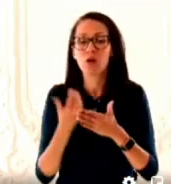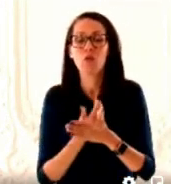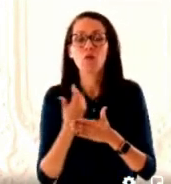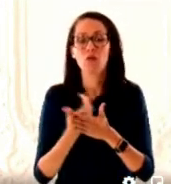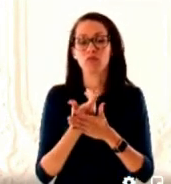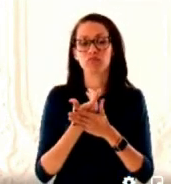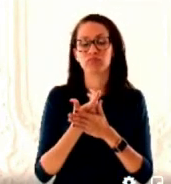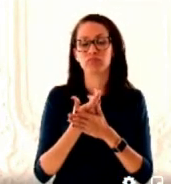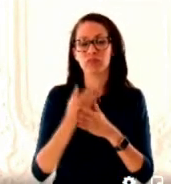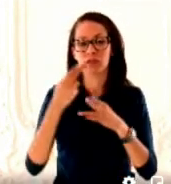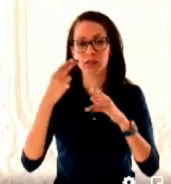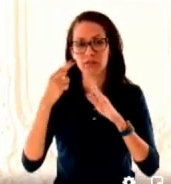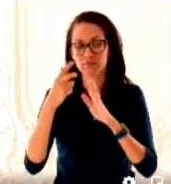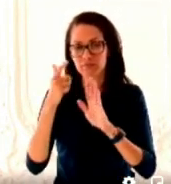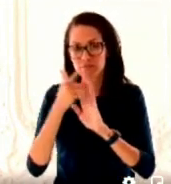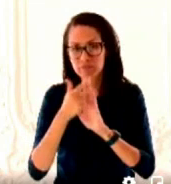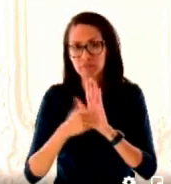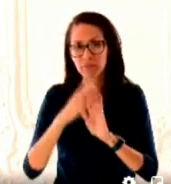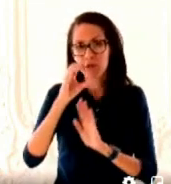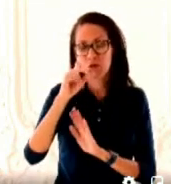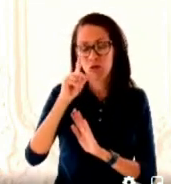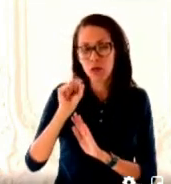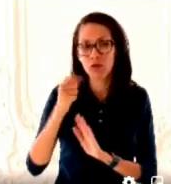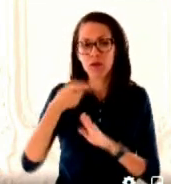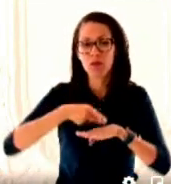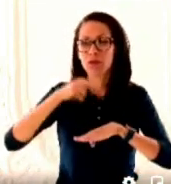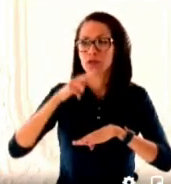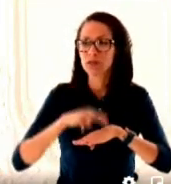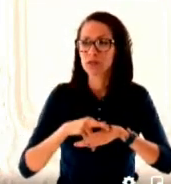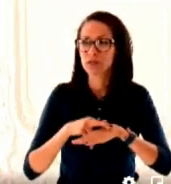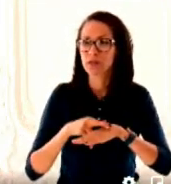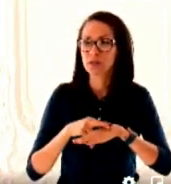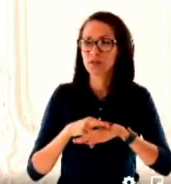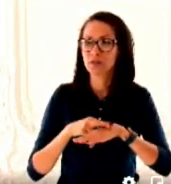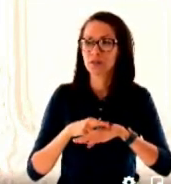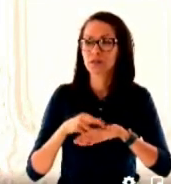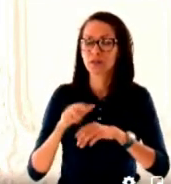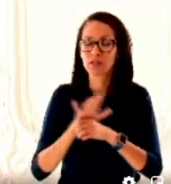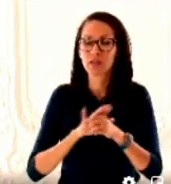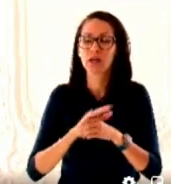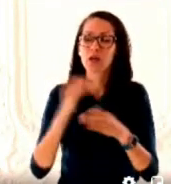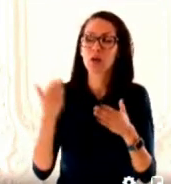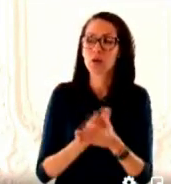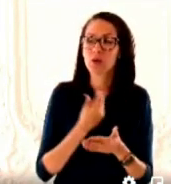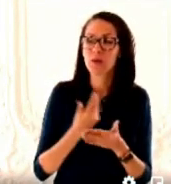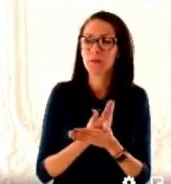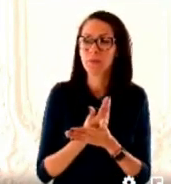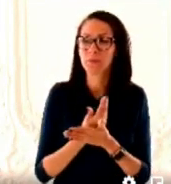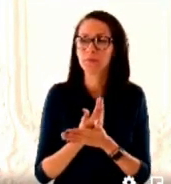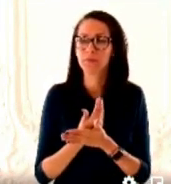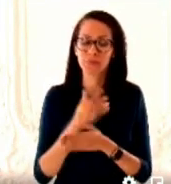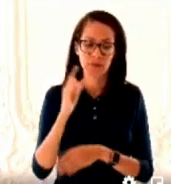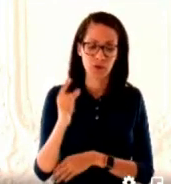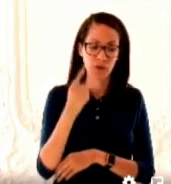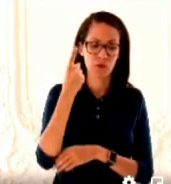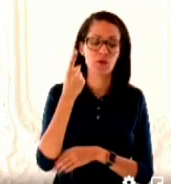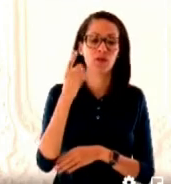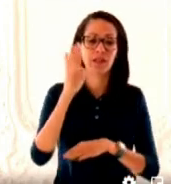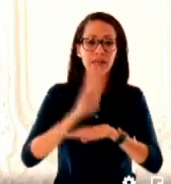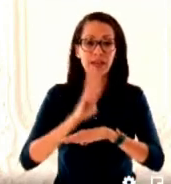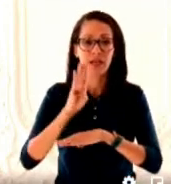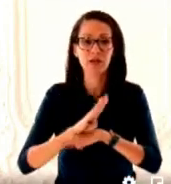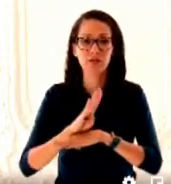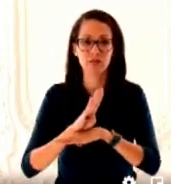para Puerto Rico, incluyendo zonas de oportunidad, pymes innovadoras y el Portal Único de Negocios